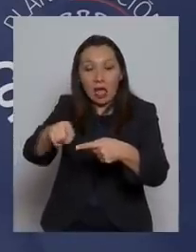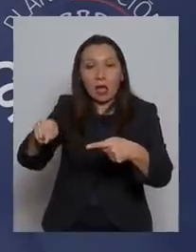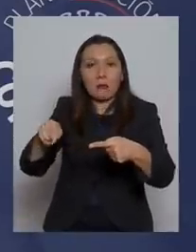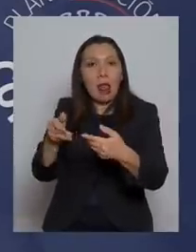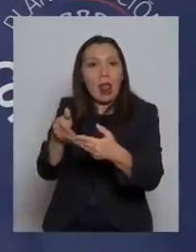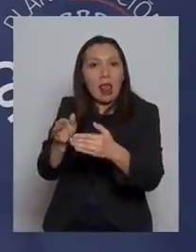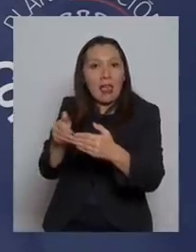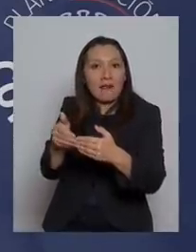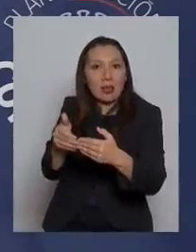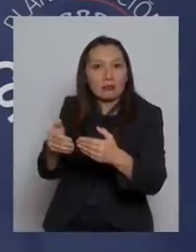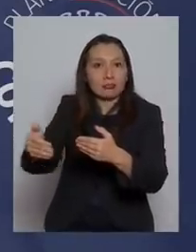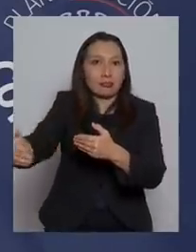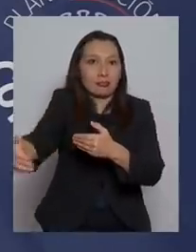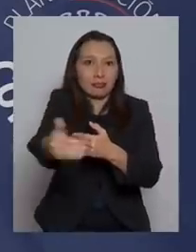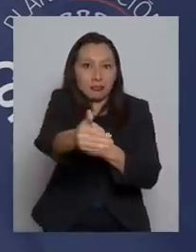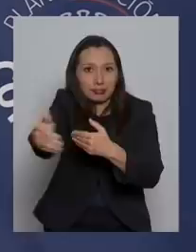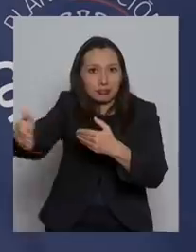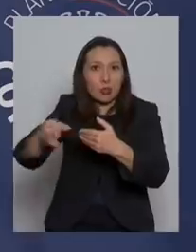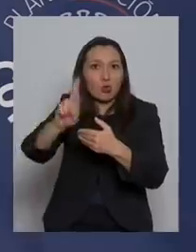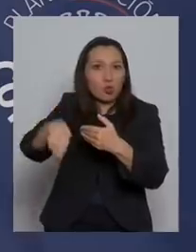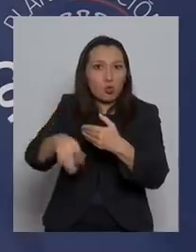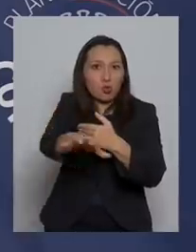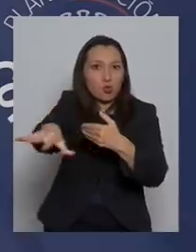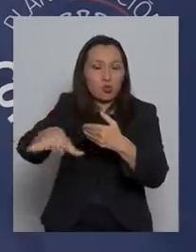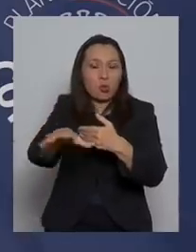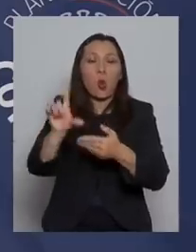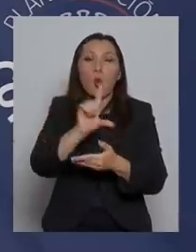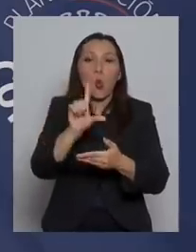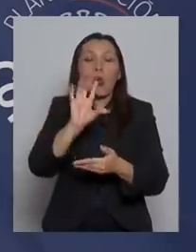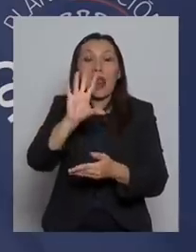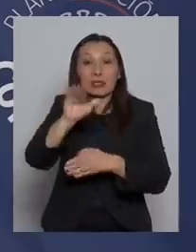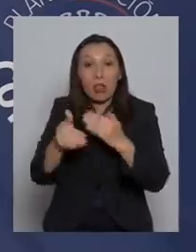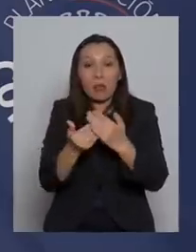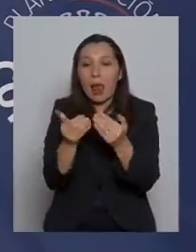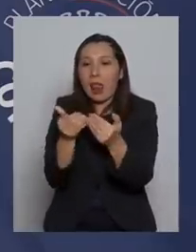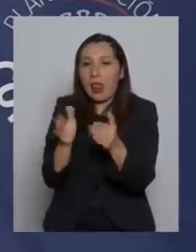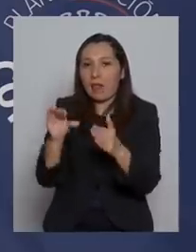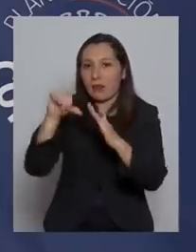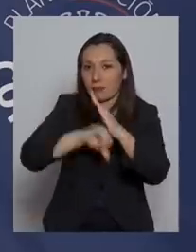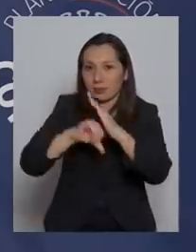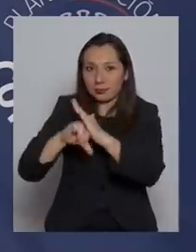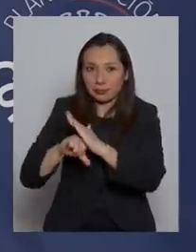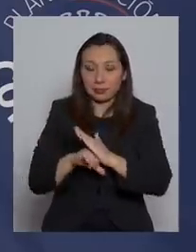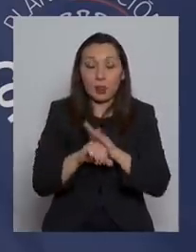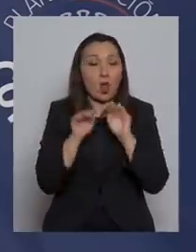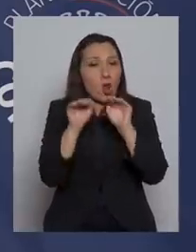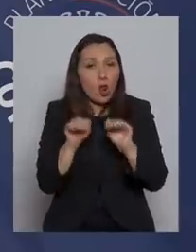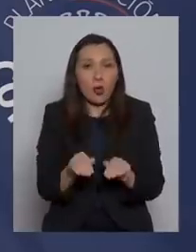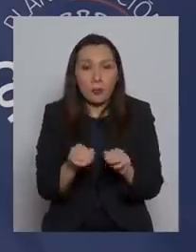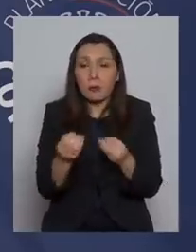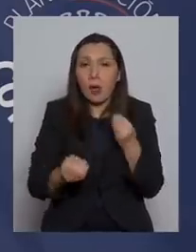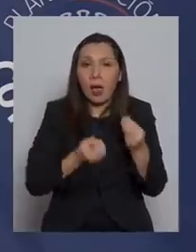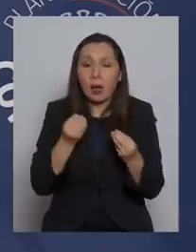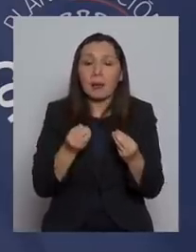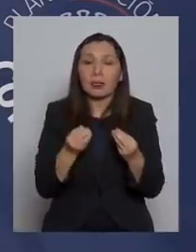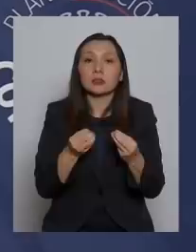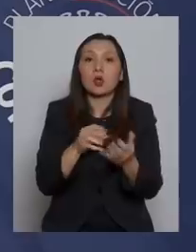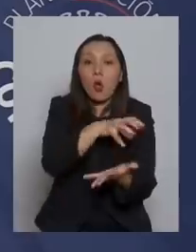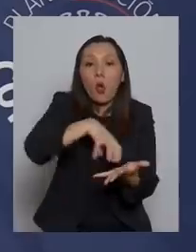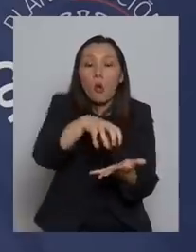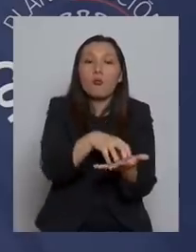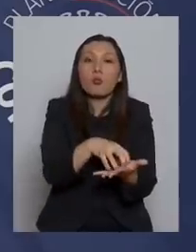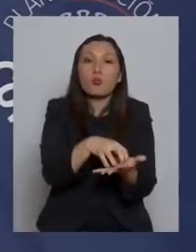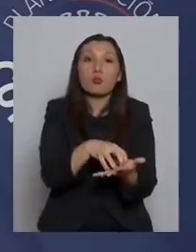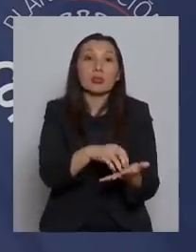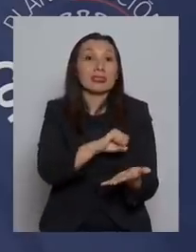quedar libres de cuarentena el lunes a las 5 de la mañana. Lo mismo va a ocurrir con la comuna